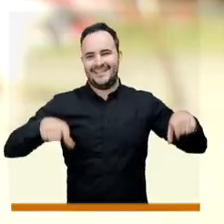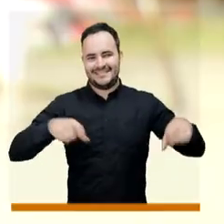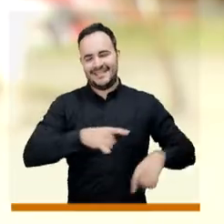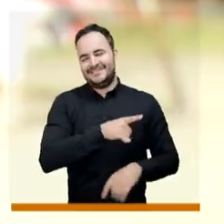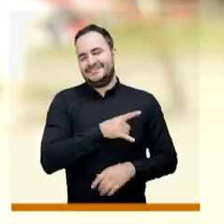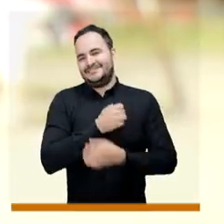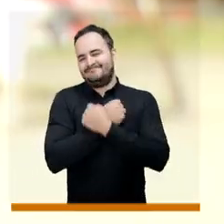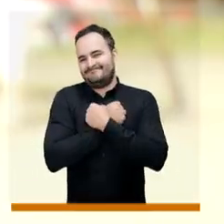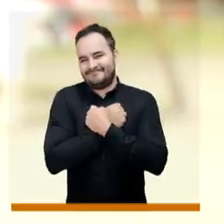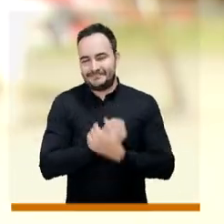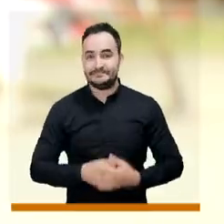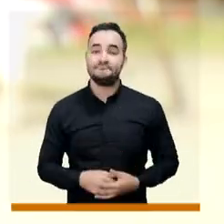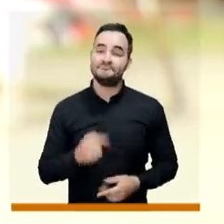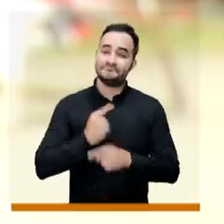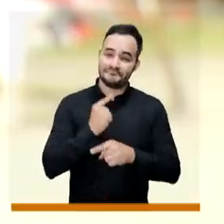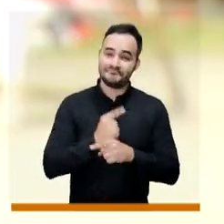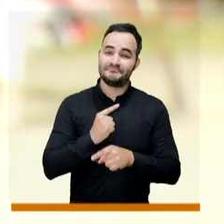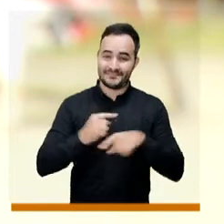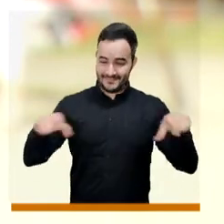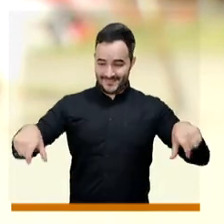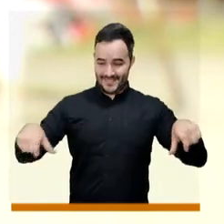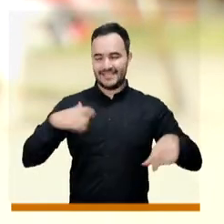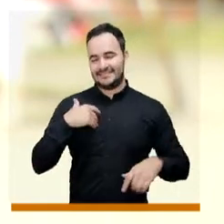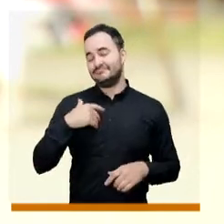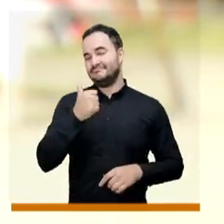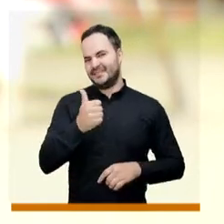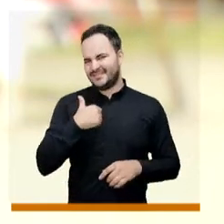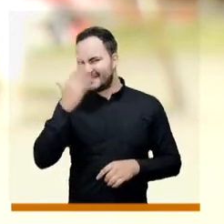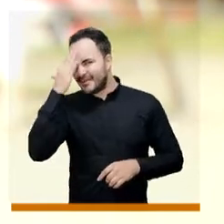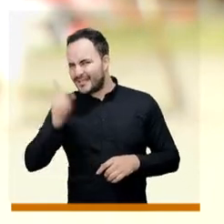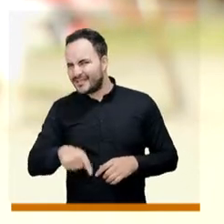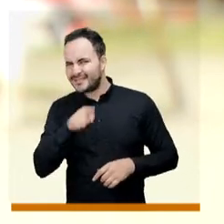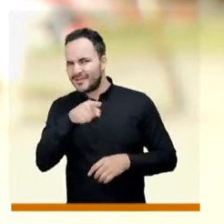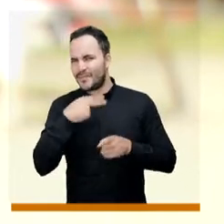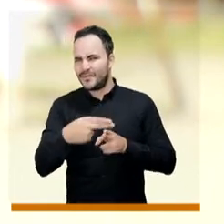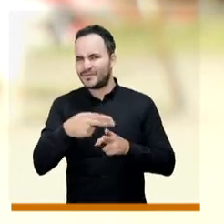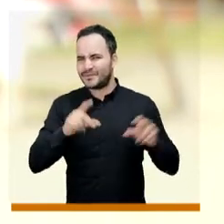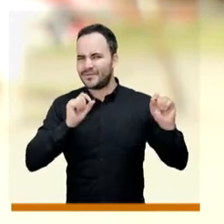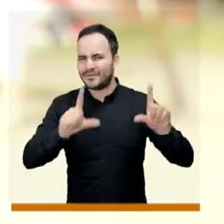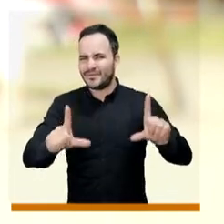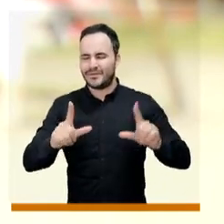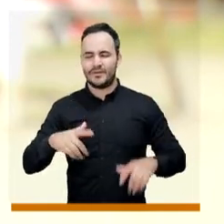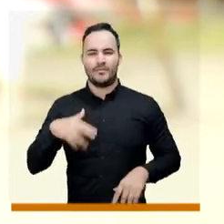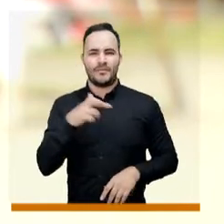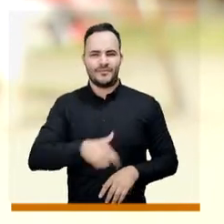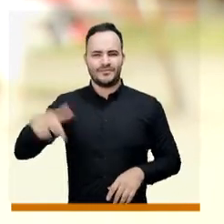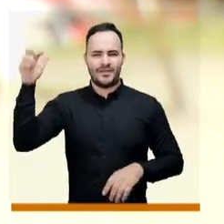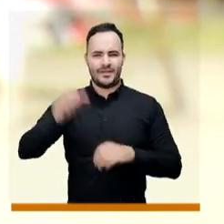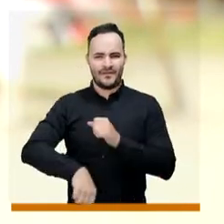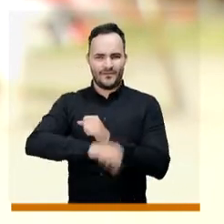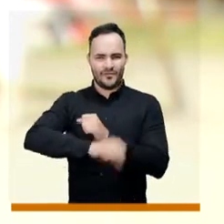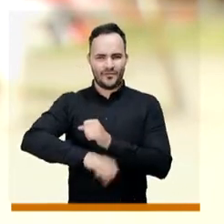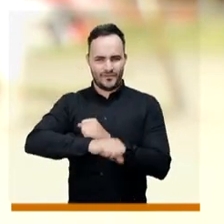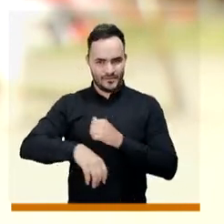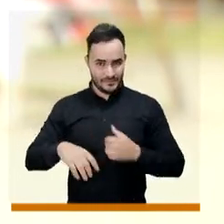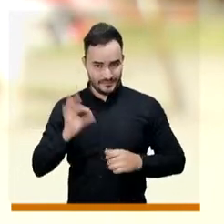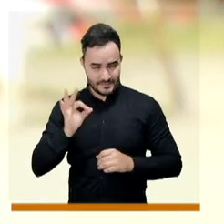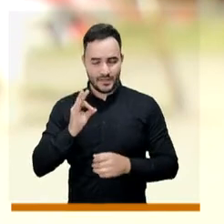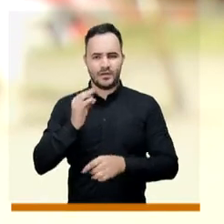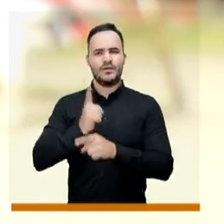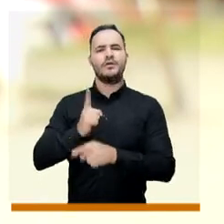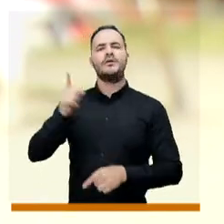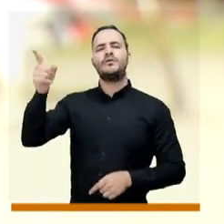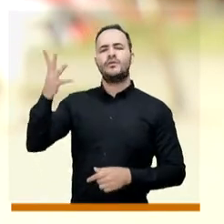Así es. Y Diego, además, no solamente las canchas, porque sabemos que usted se va a graduar muy pronto como técnico profesional de fútbol